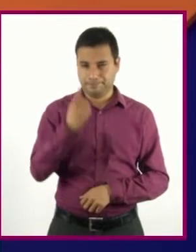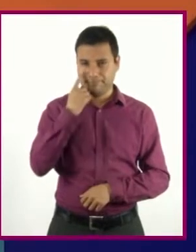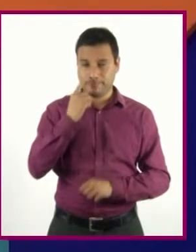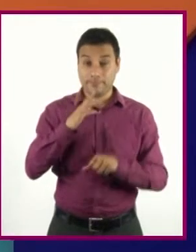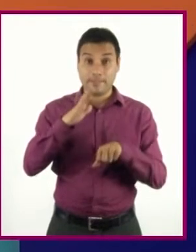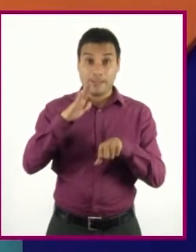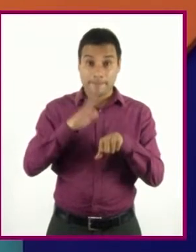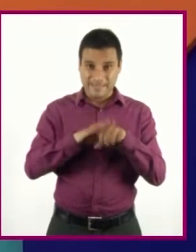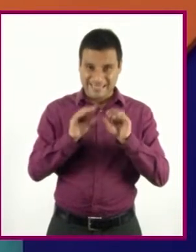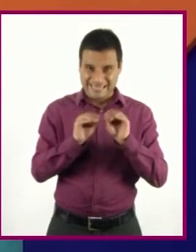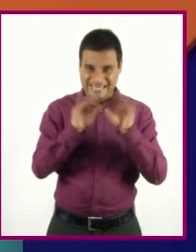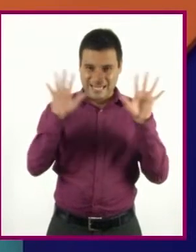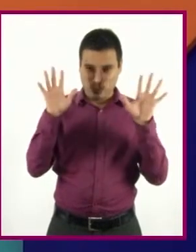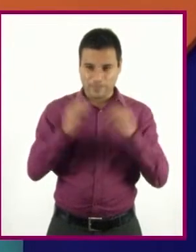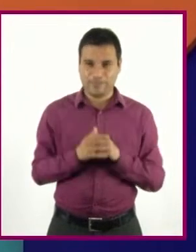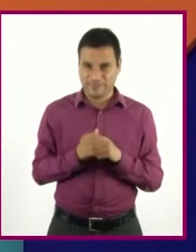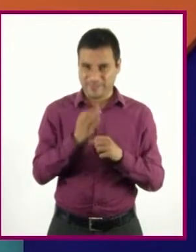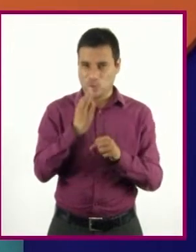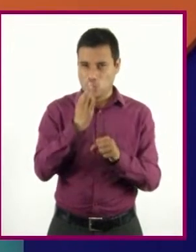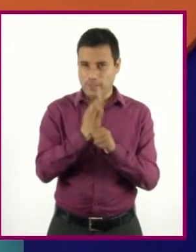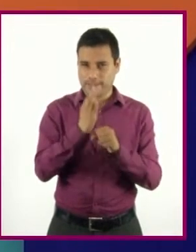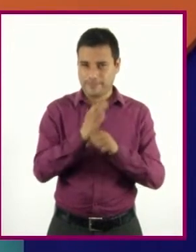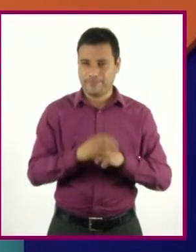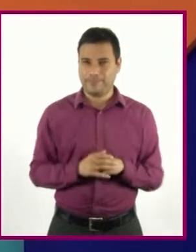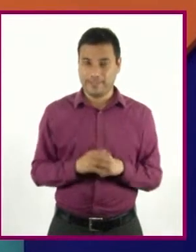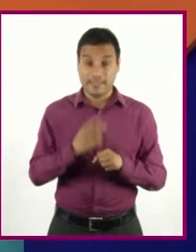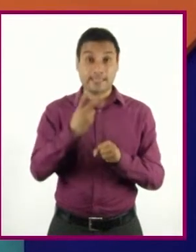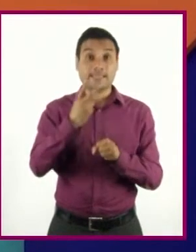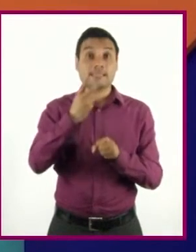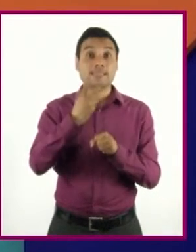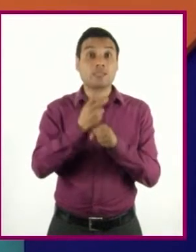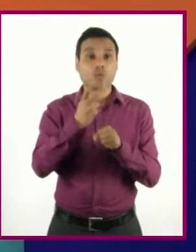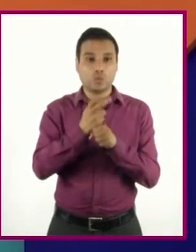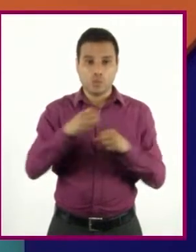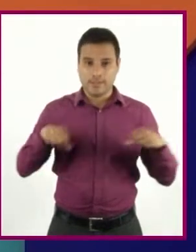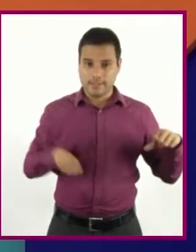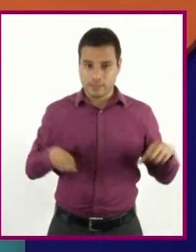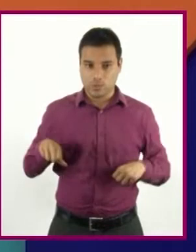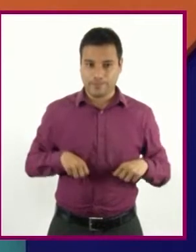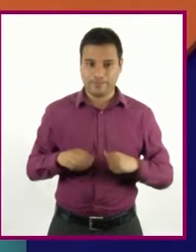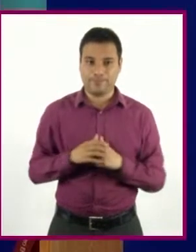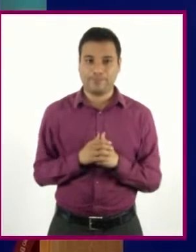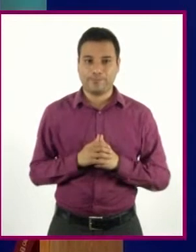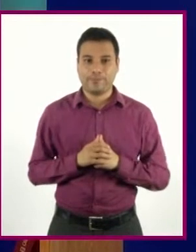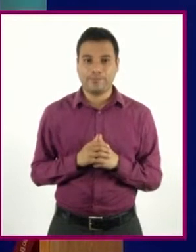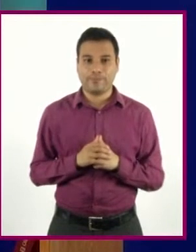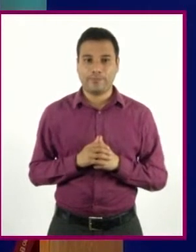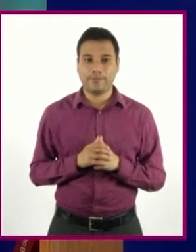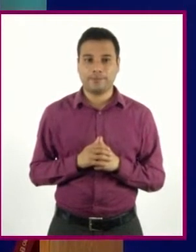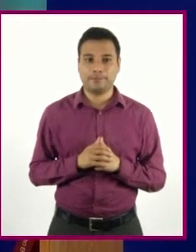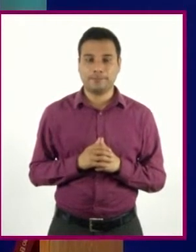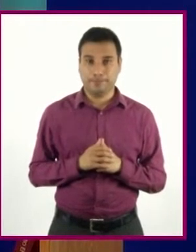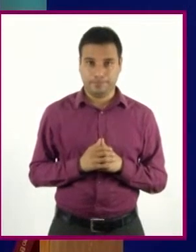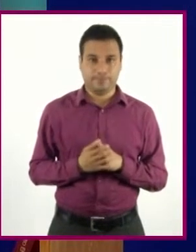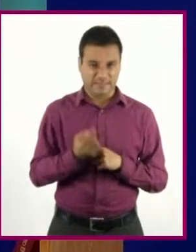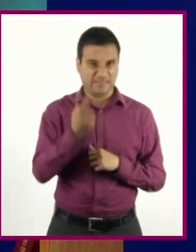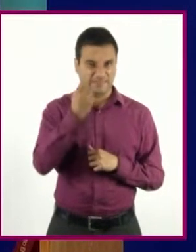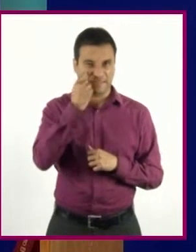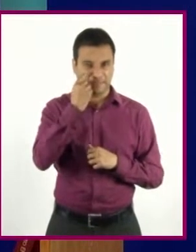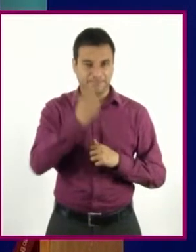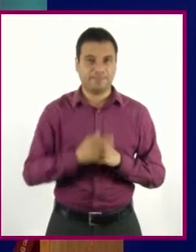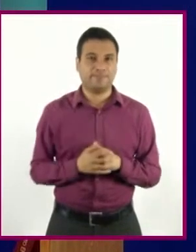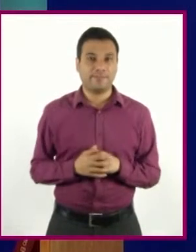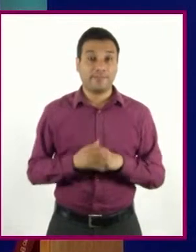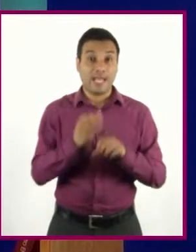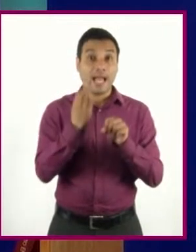más claro, vamos a plantear el segundo reto de la sesión. Alumnas y alumnos, les invito a que pongan